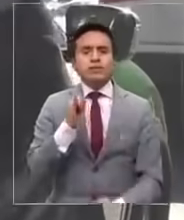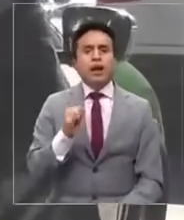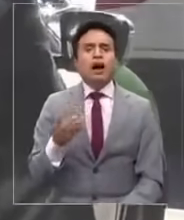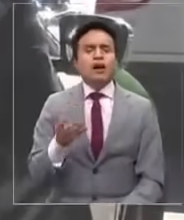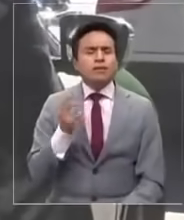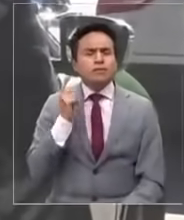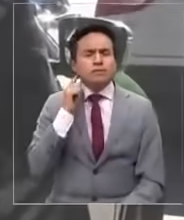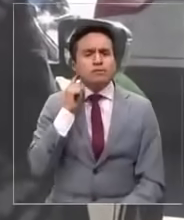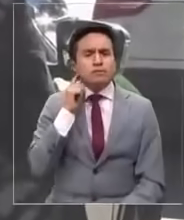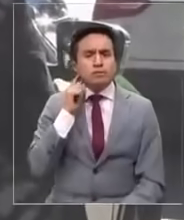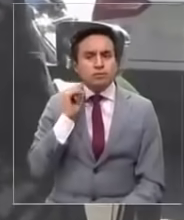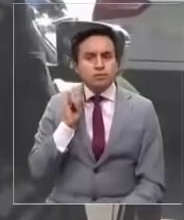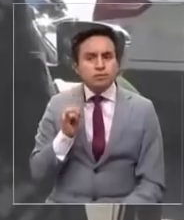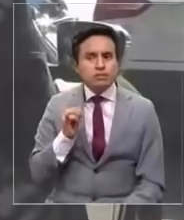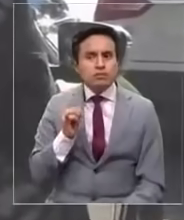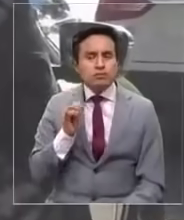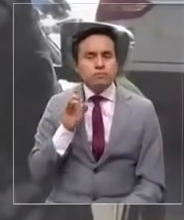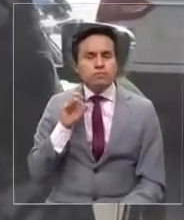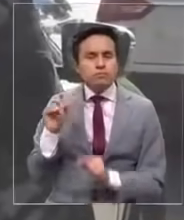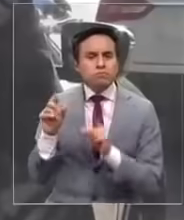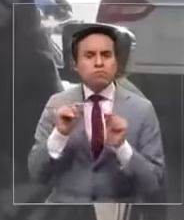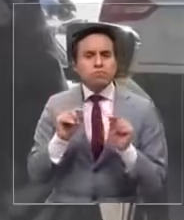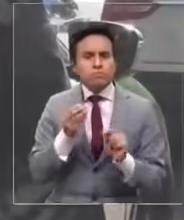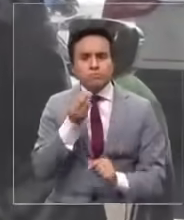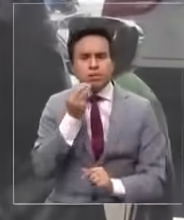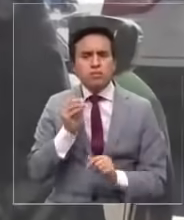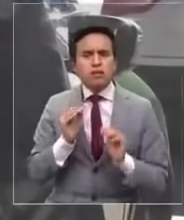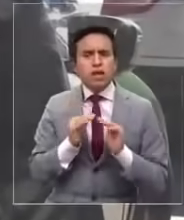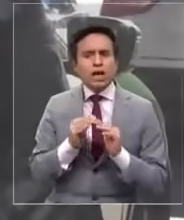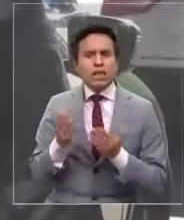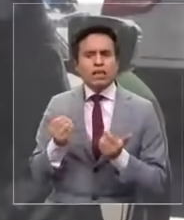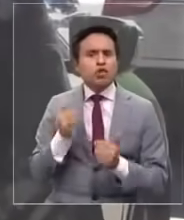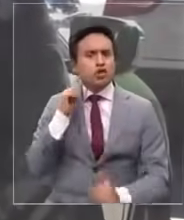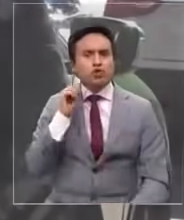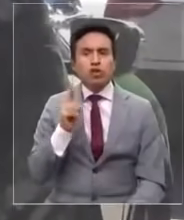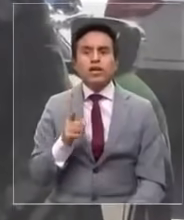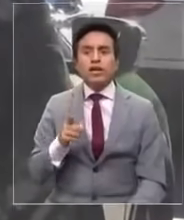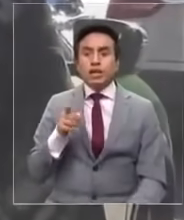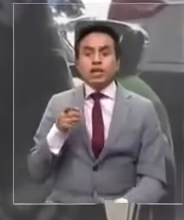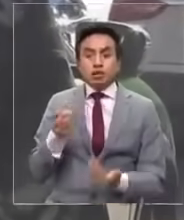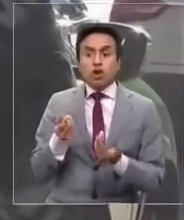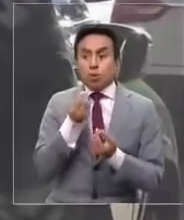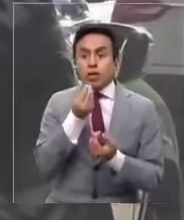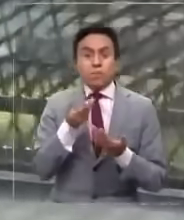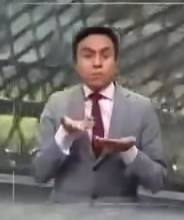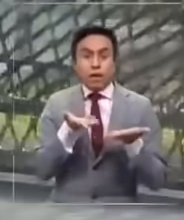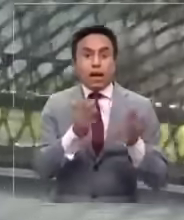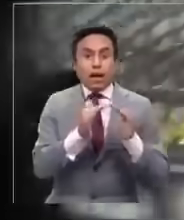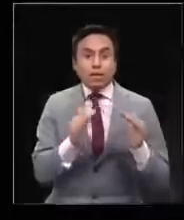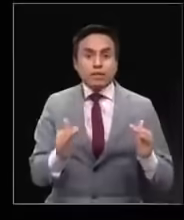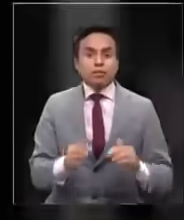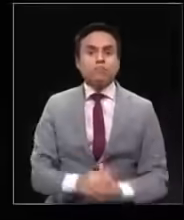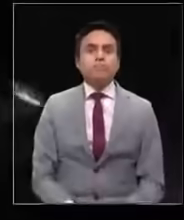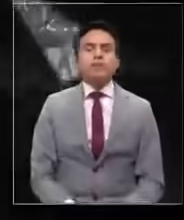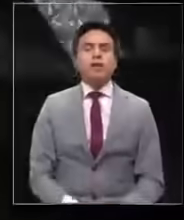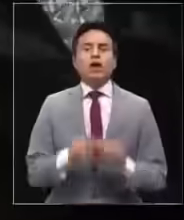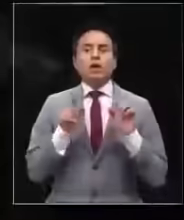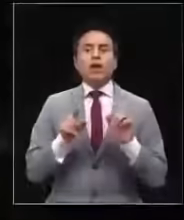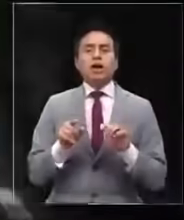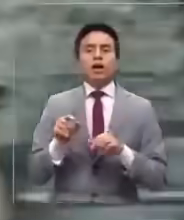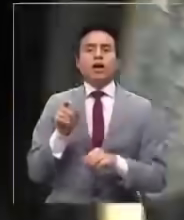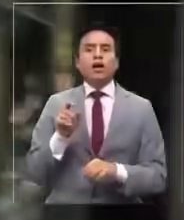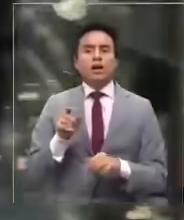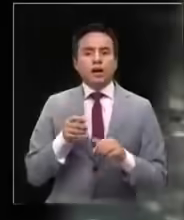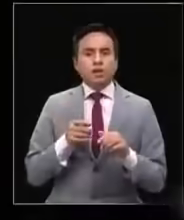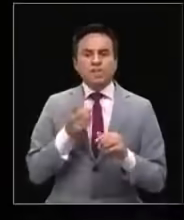Sí. ¿Ah? Sí, tengo que llevar la comida para la caja. Yo. No te escucho. Tengo que llevar la comida para la caja. Yo. Ahora van a pasar en rojo, ¿viste?